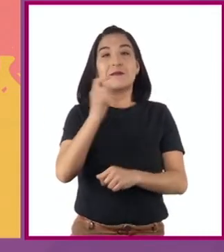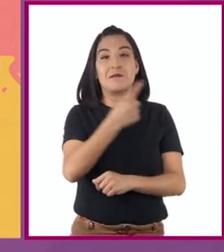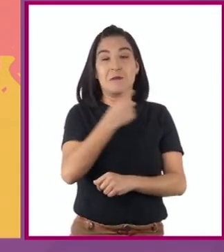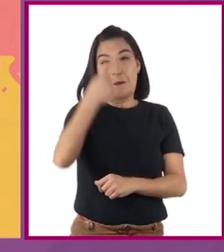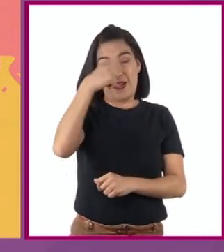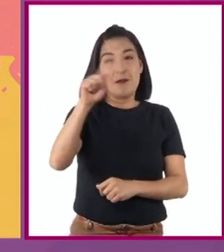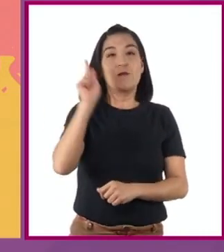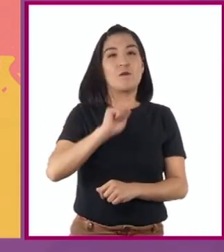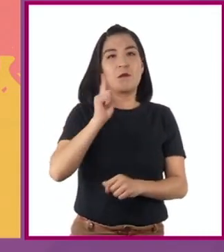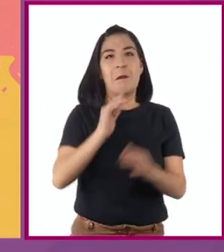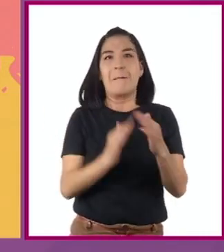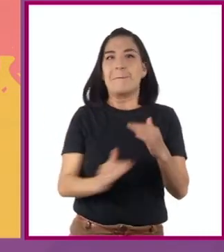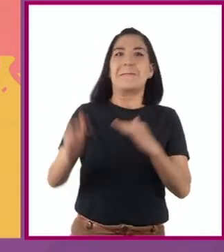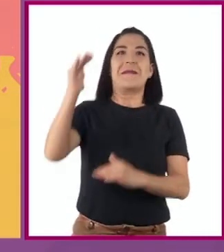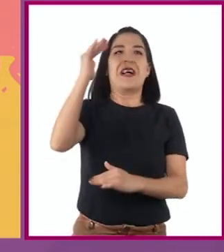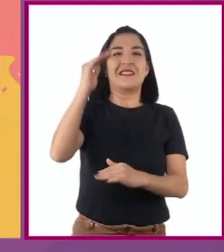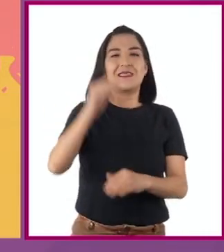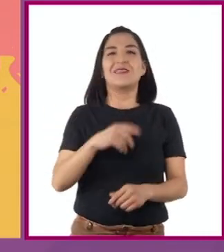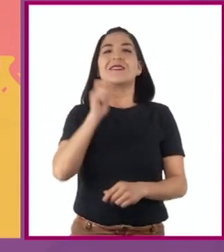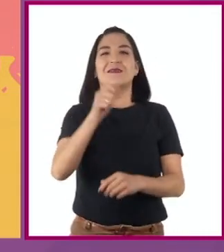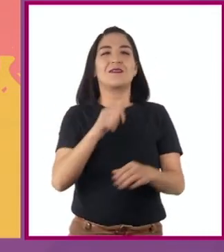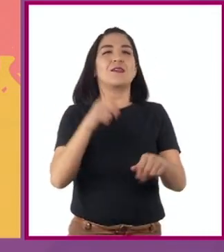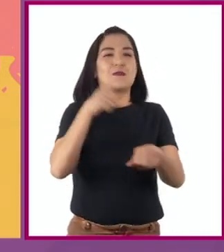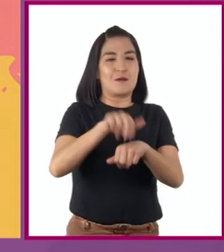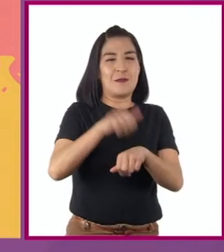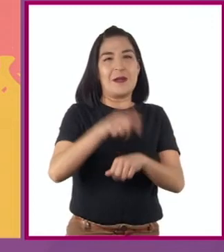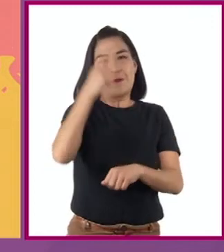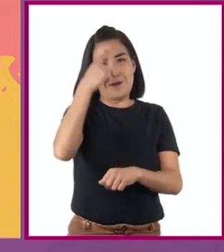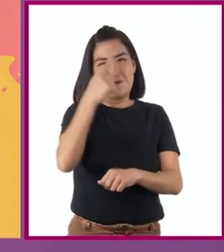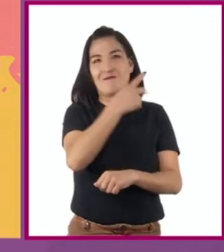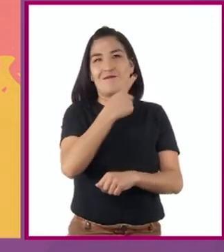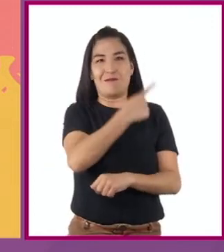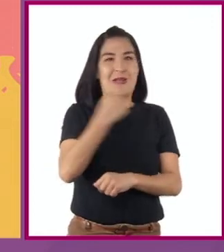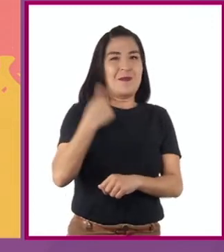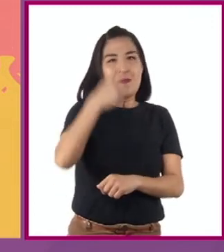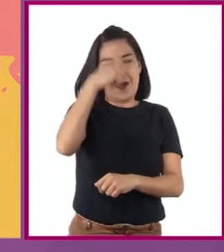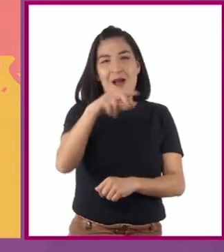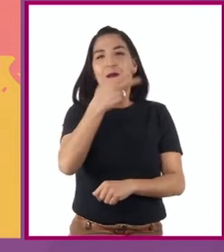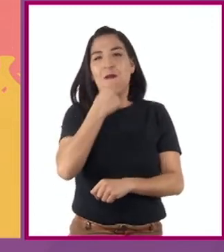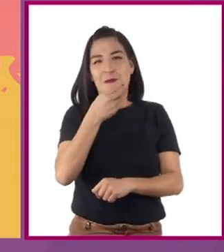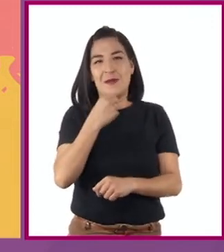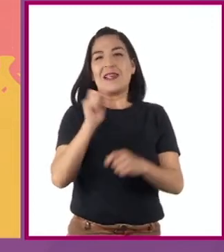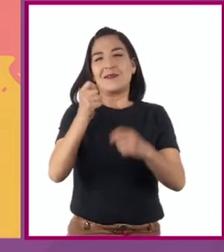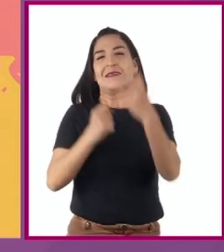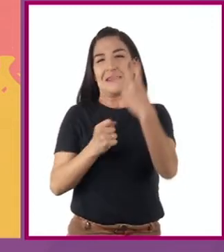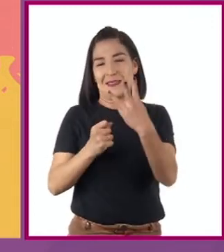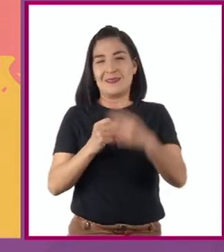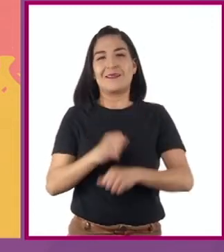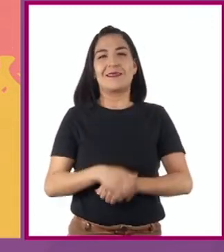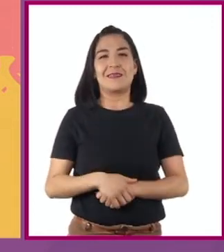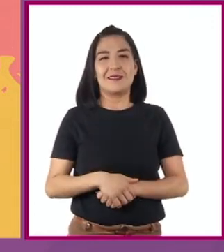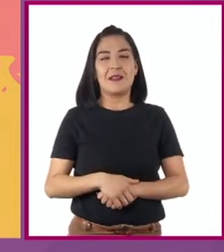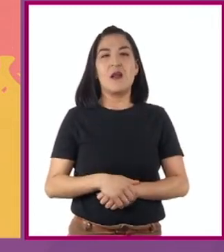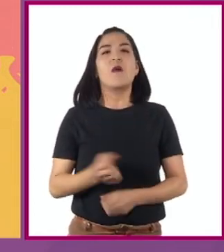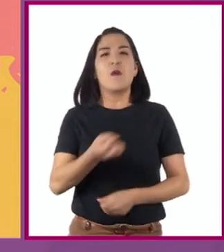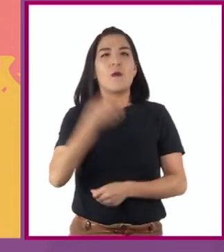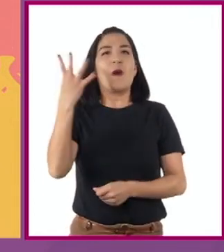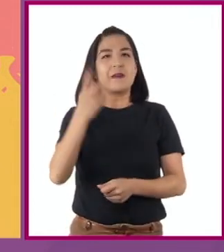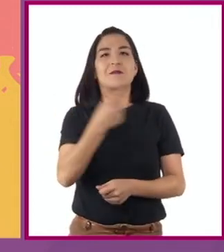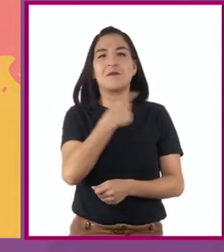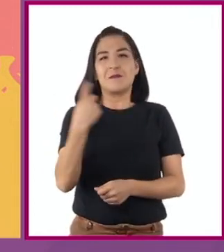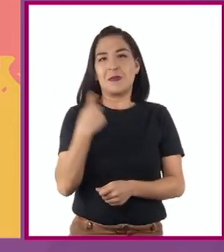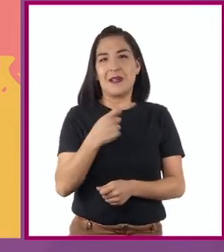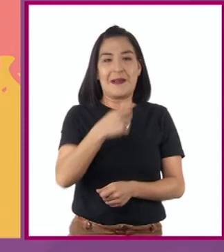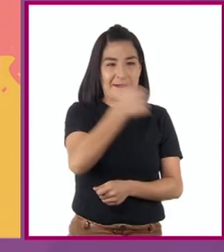dama rebasa el número de perfumes para caballero en tres piezas. ¿Cuántos perfumes hay